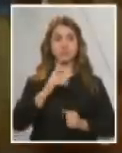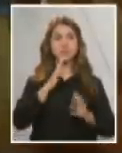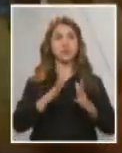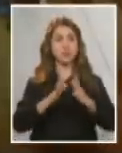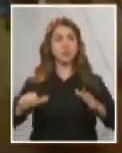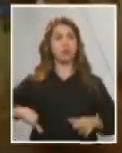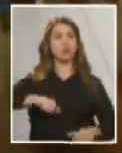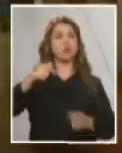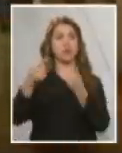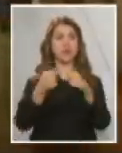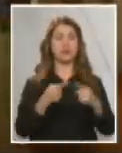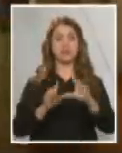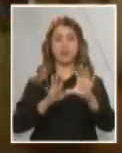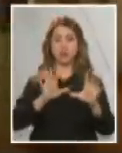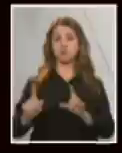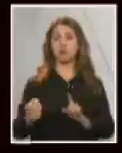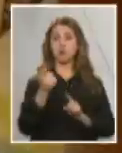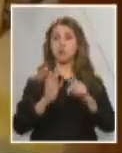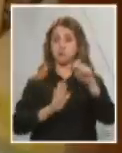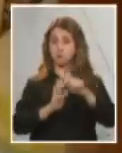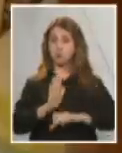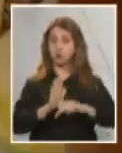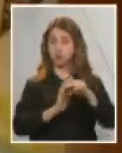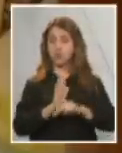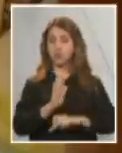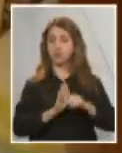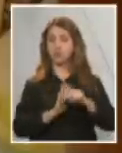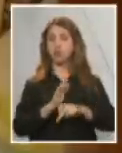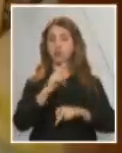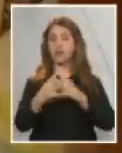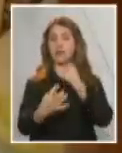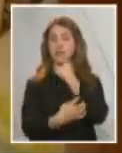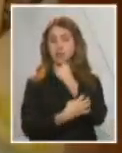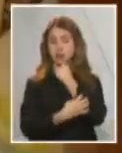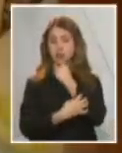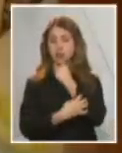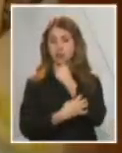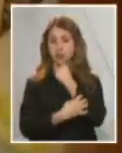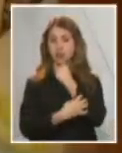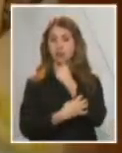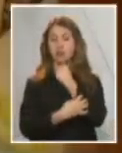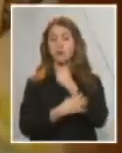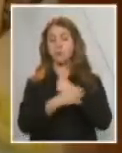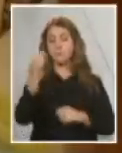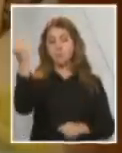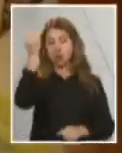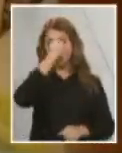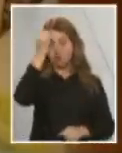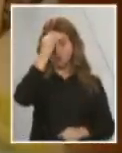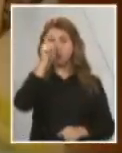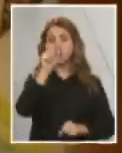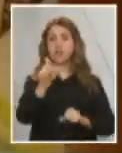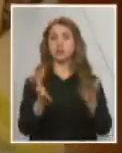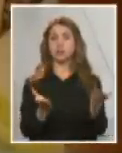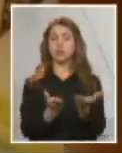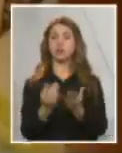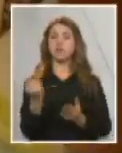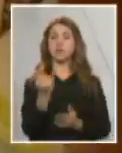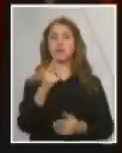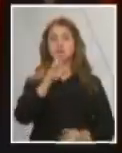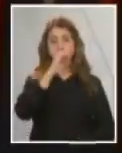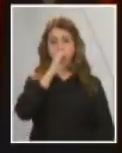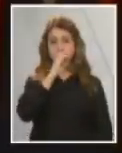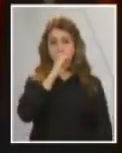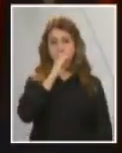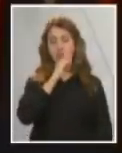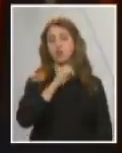Por varias cosas. Uno, porque el proyecto es un proyecto ganador y es de la región, con la participación de estudiantes de la Universidad de Concepción y de la